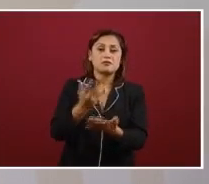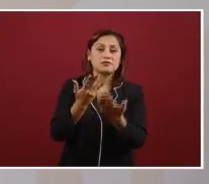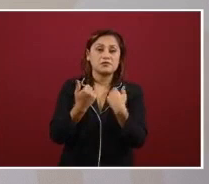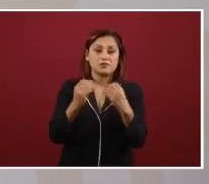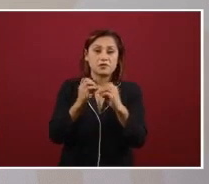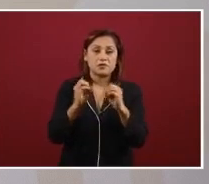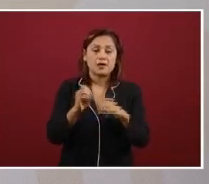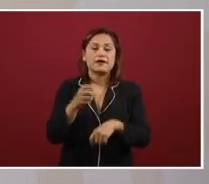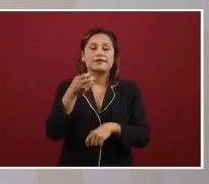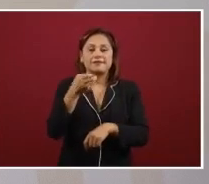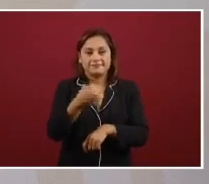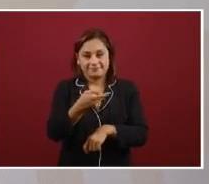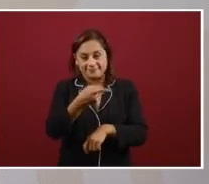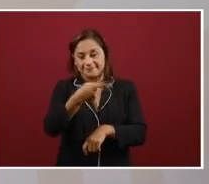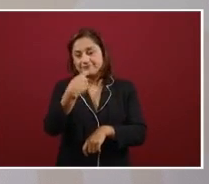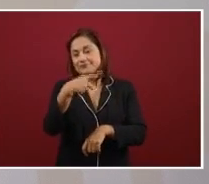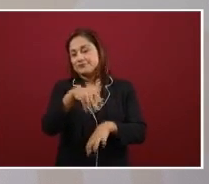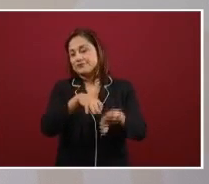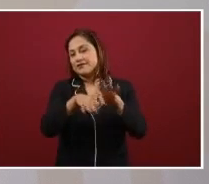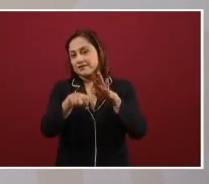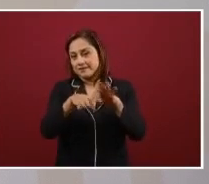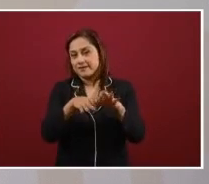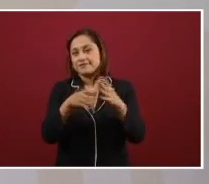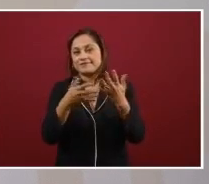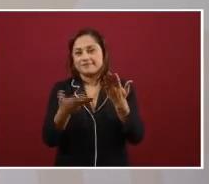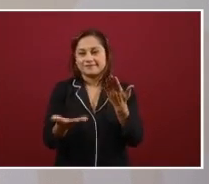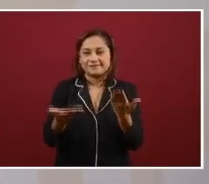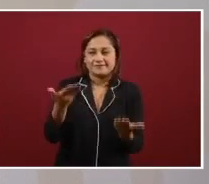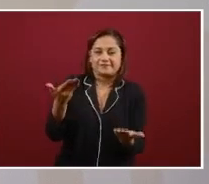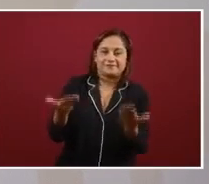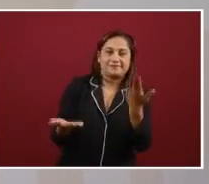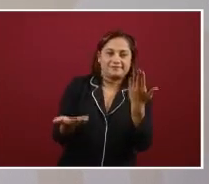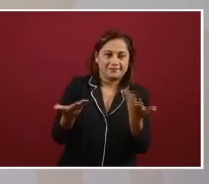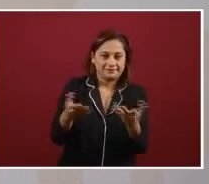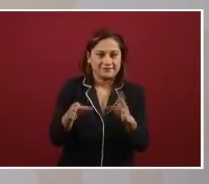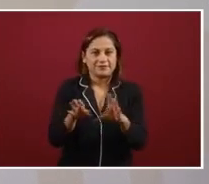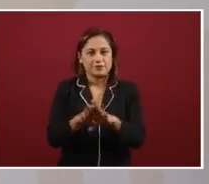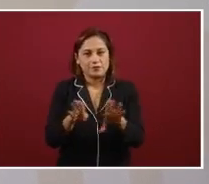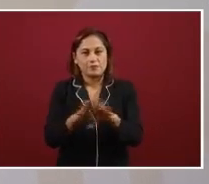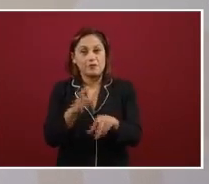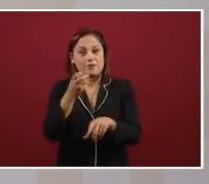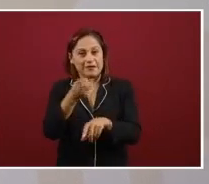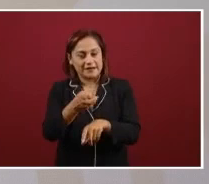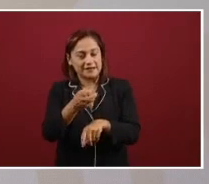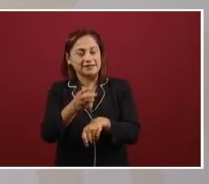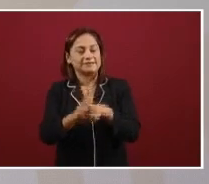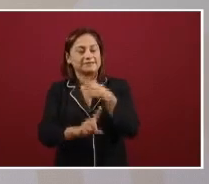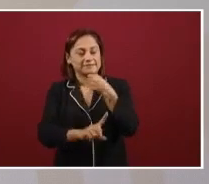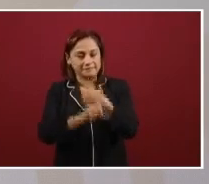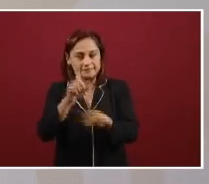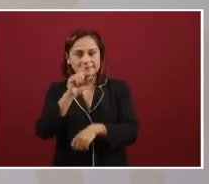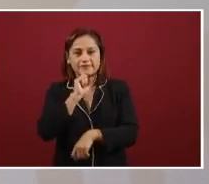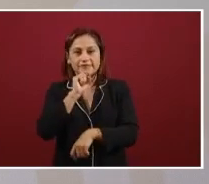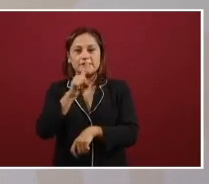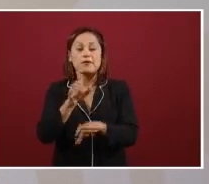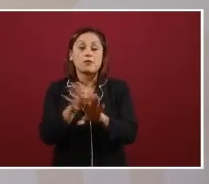Ese es otro asunto, porque una cosa es de que alguien compre un